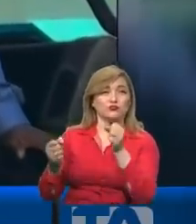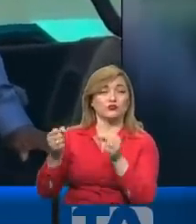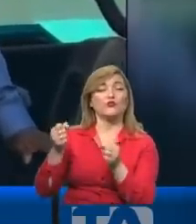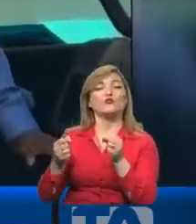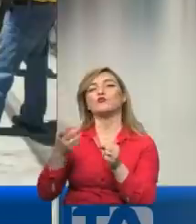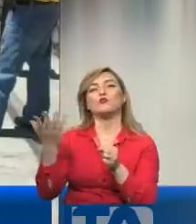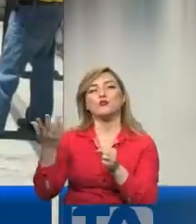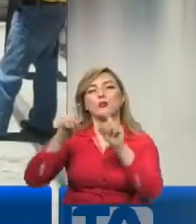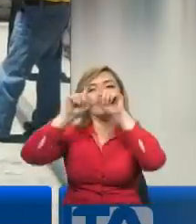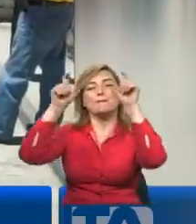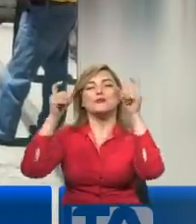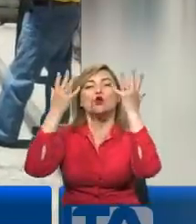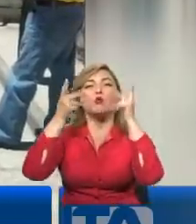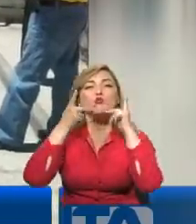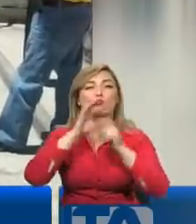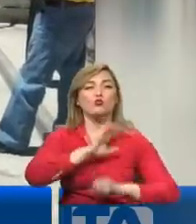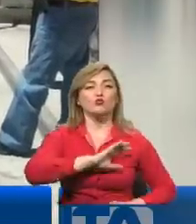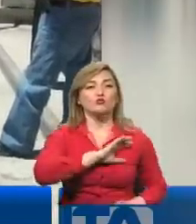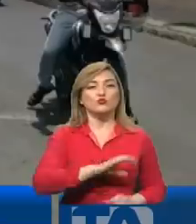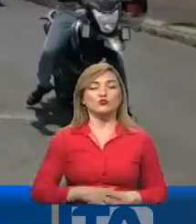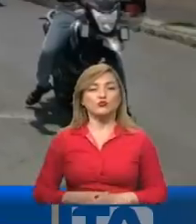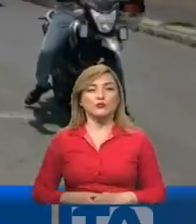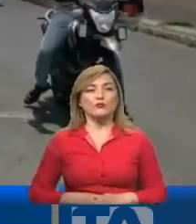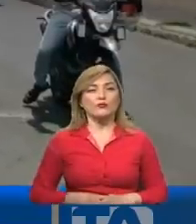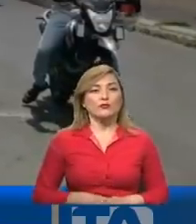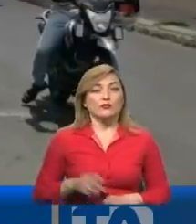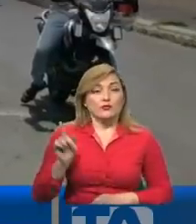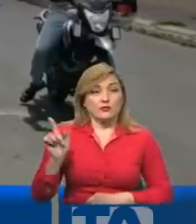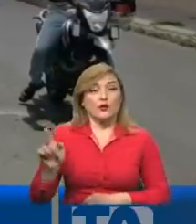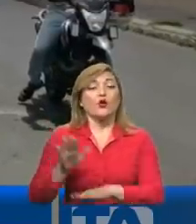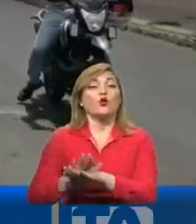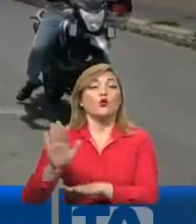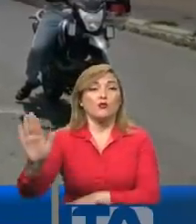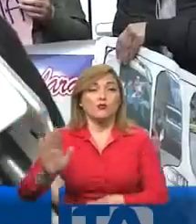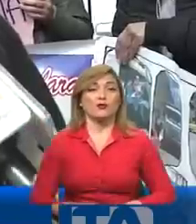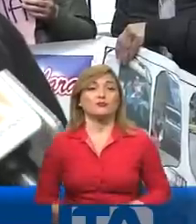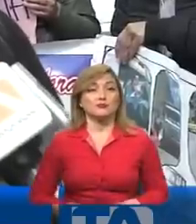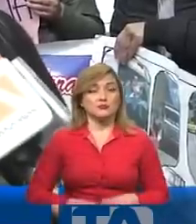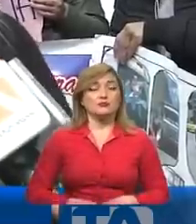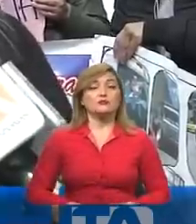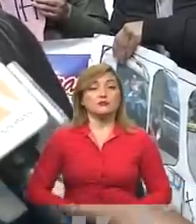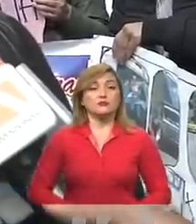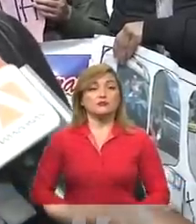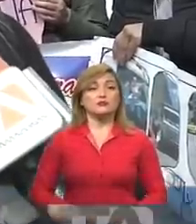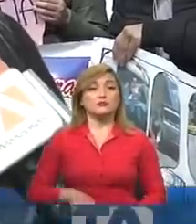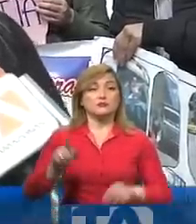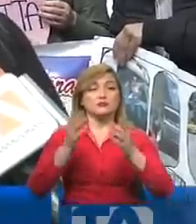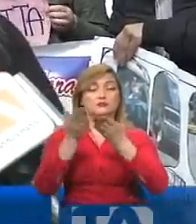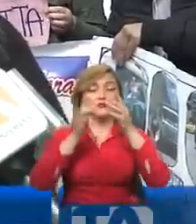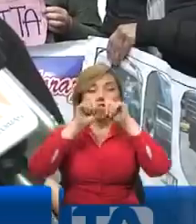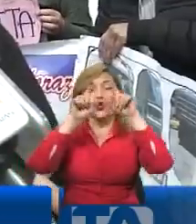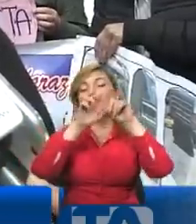que pertenecía a la empresa de obras públicas del municipio de la capital, fue el responsable del hecho. Era un servidor